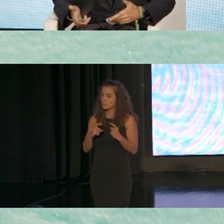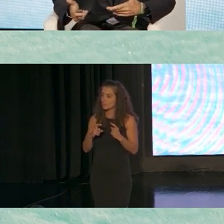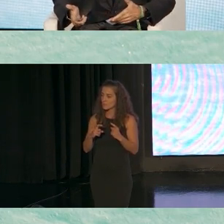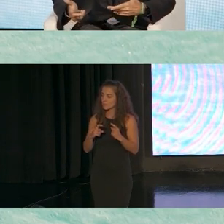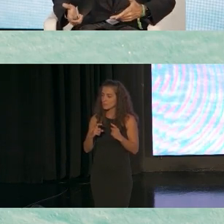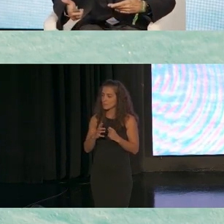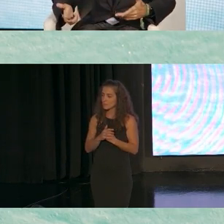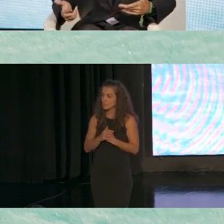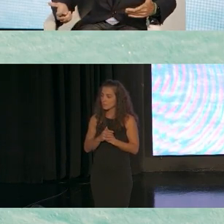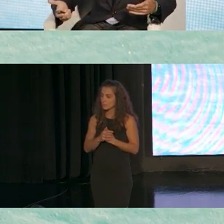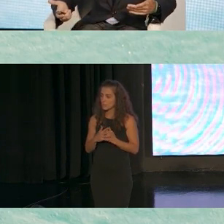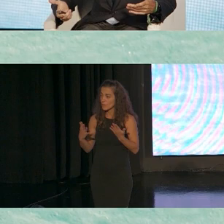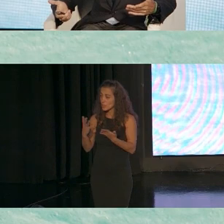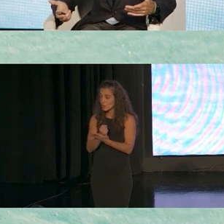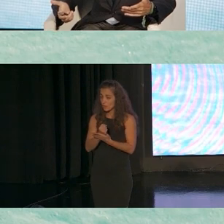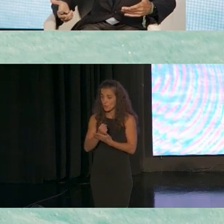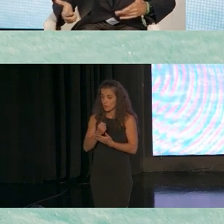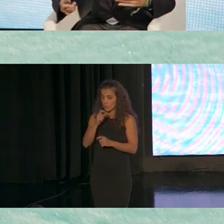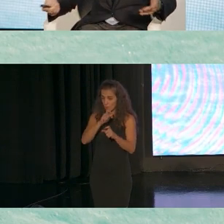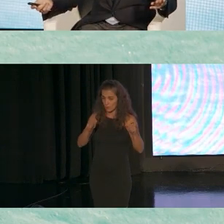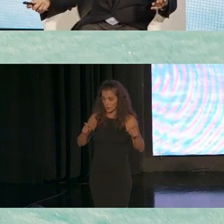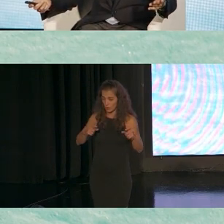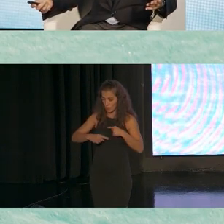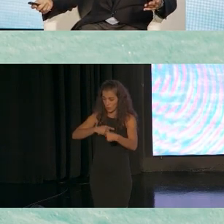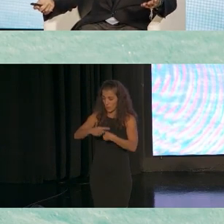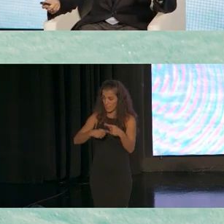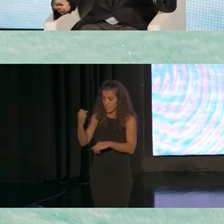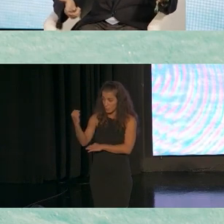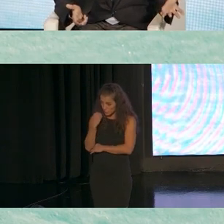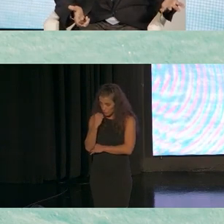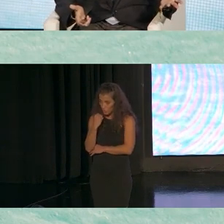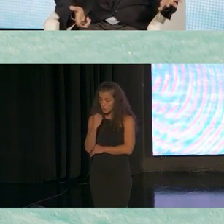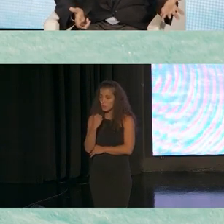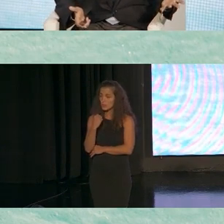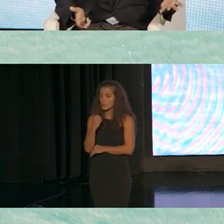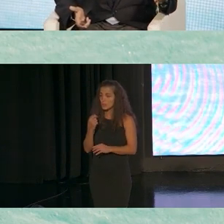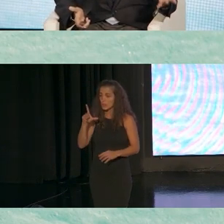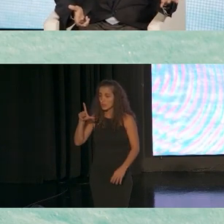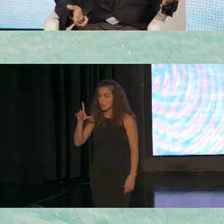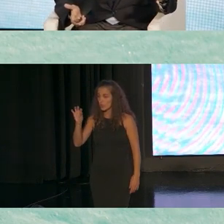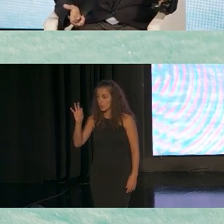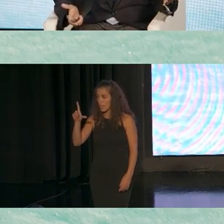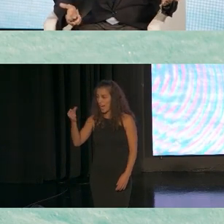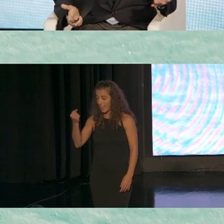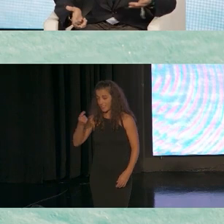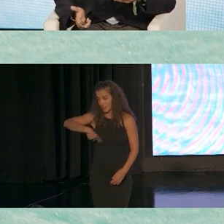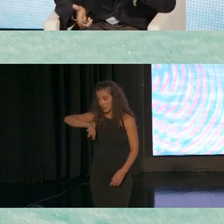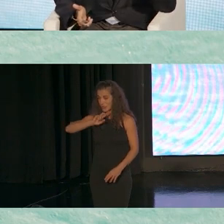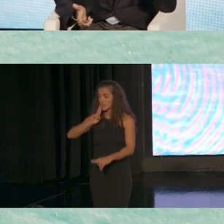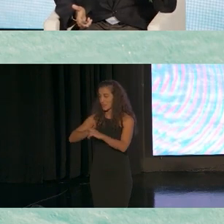pues toda la familia Tenemos apoyo Empezando por lola lolica yo le llamo